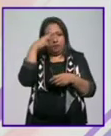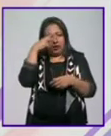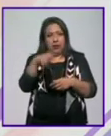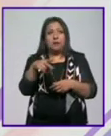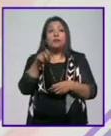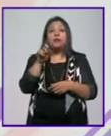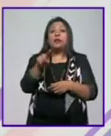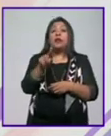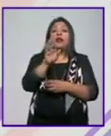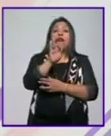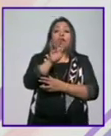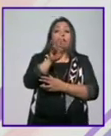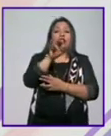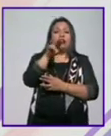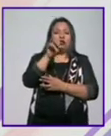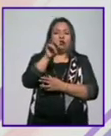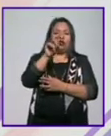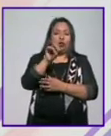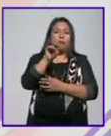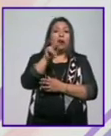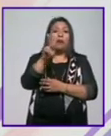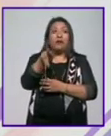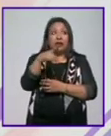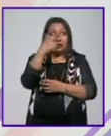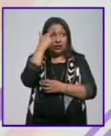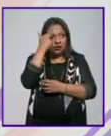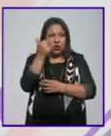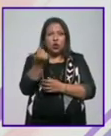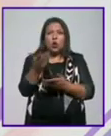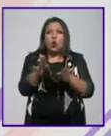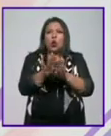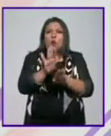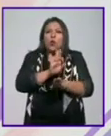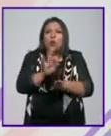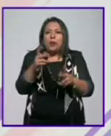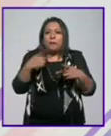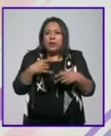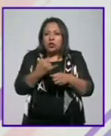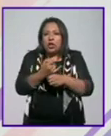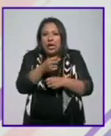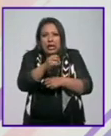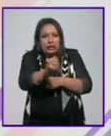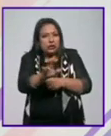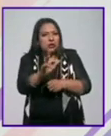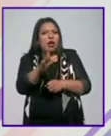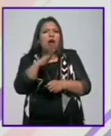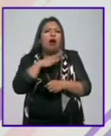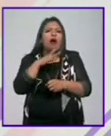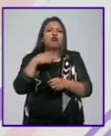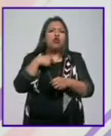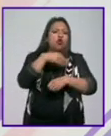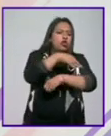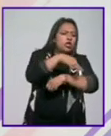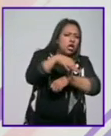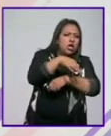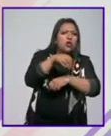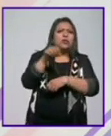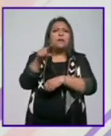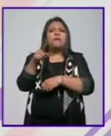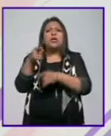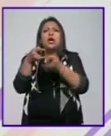para platicar de Fernando Palma, que efectivamente, como decía Rafa, ¿cómo puede haber un personaje así, que lo mismo esté del lado de la ingeniería y